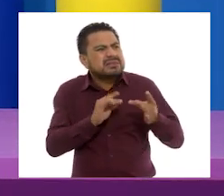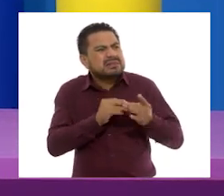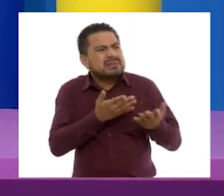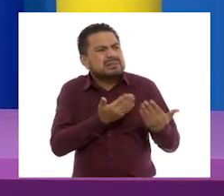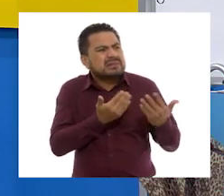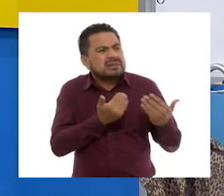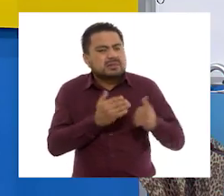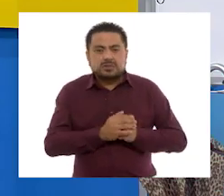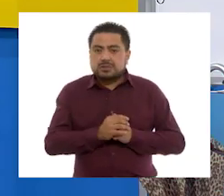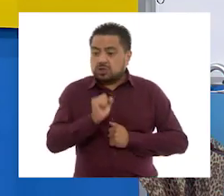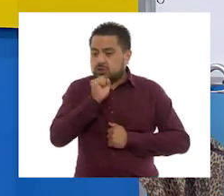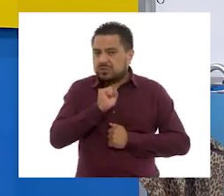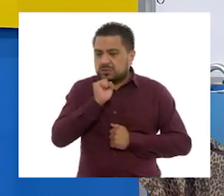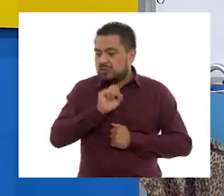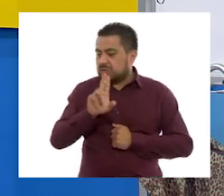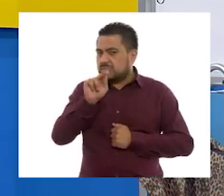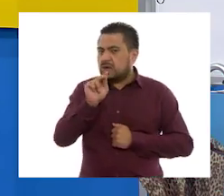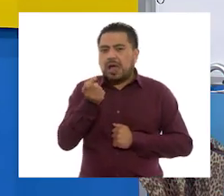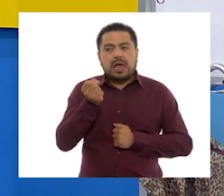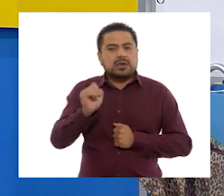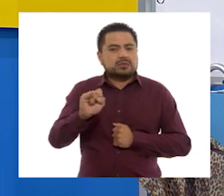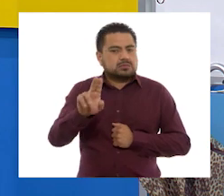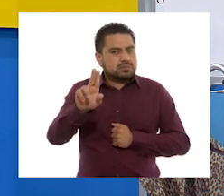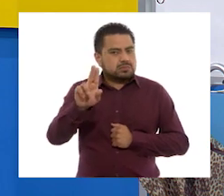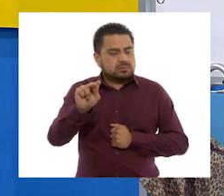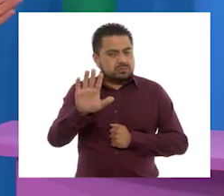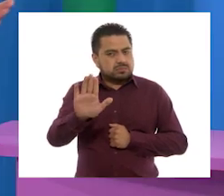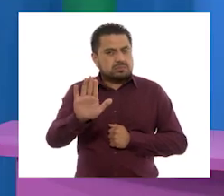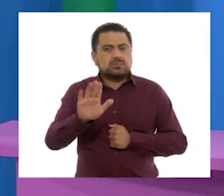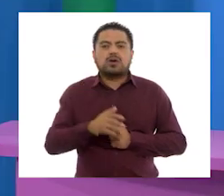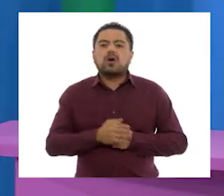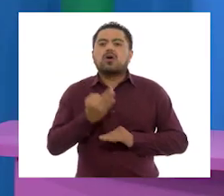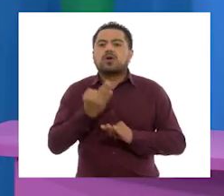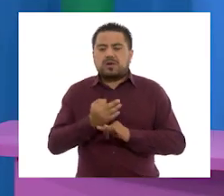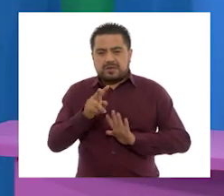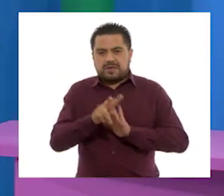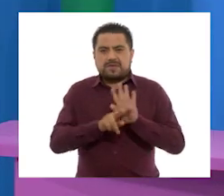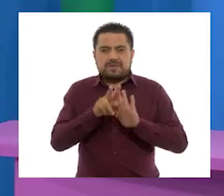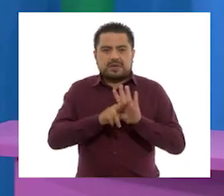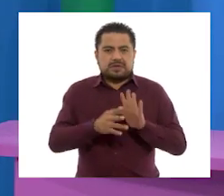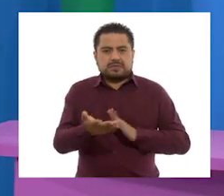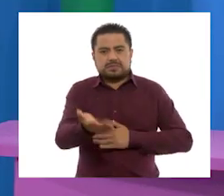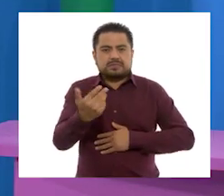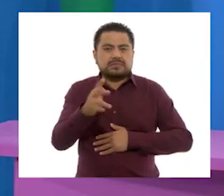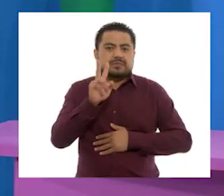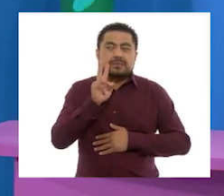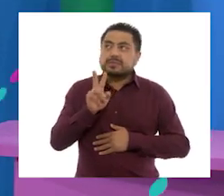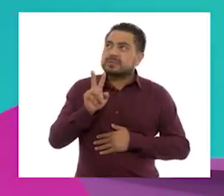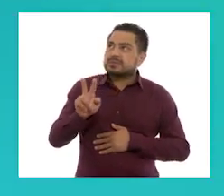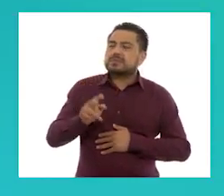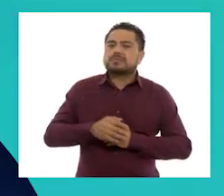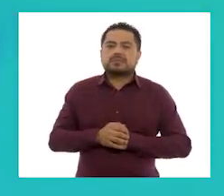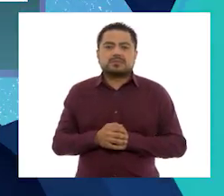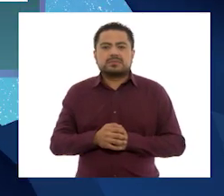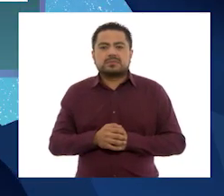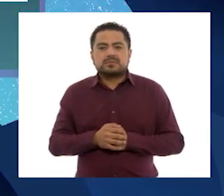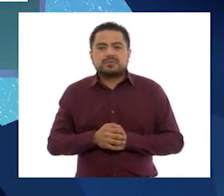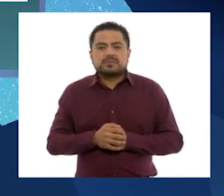No, pero no es chisme, Raúl. No seas así. Mira, vamos a ver el video, Raúl. ¿Te parece? Sí. Vamos.